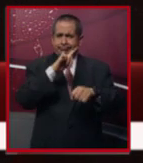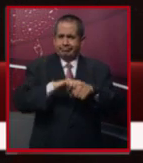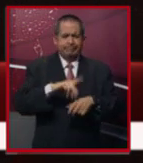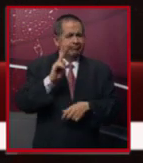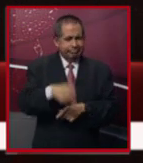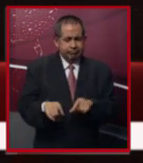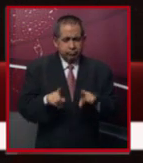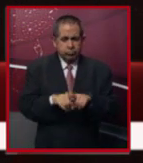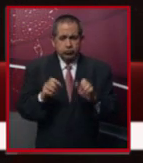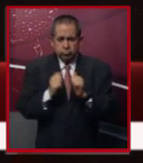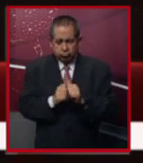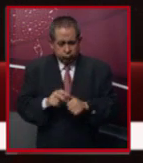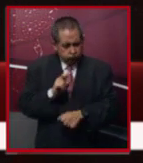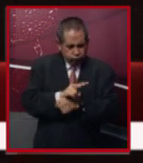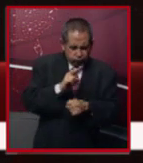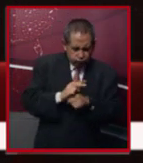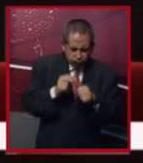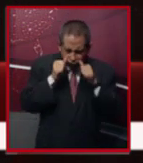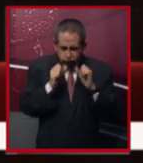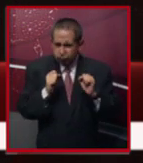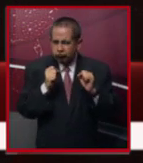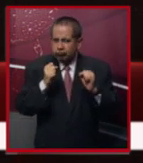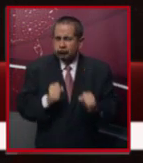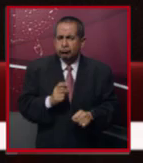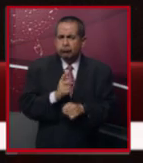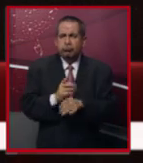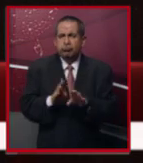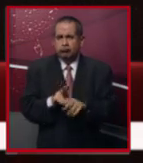en el que haya certidumbre en la participación.